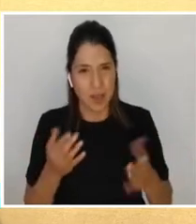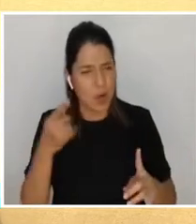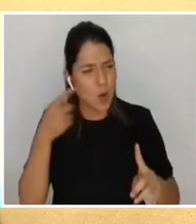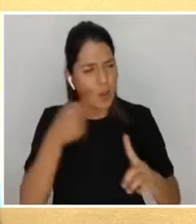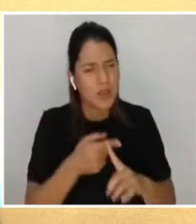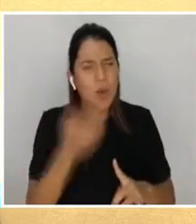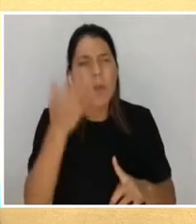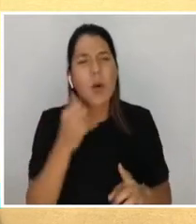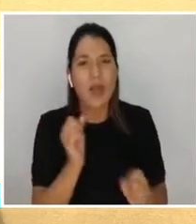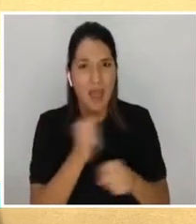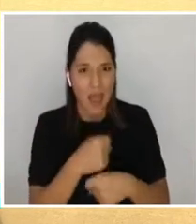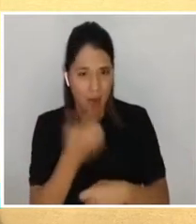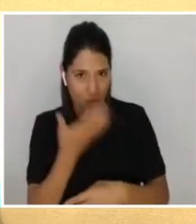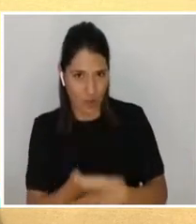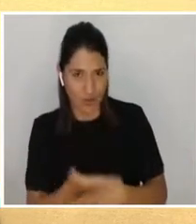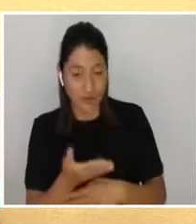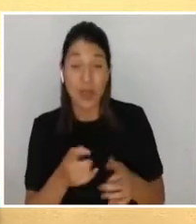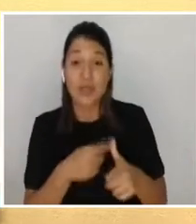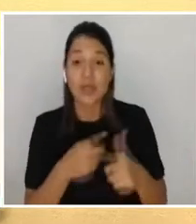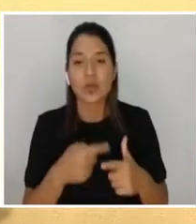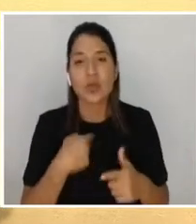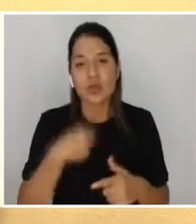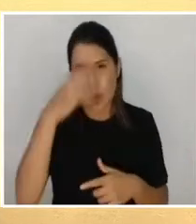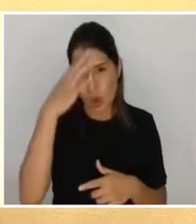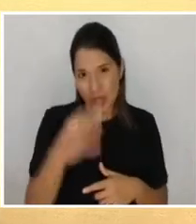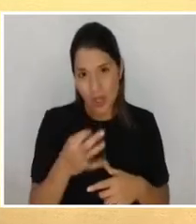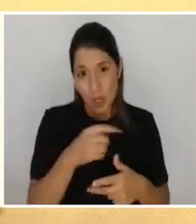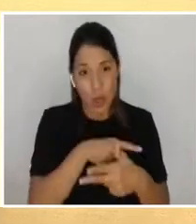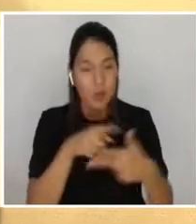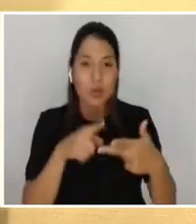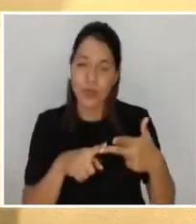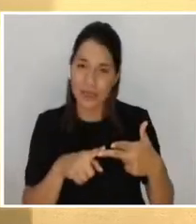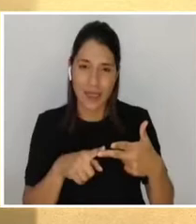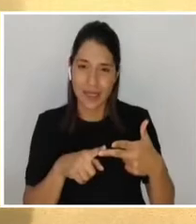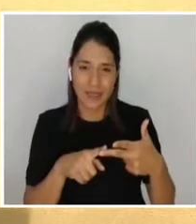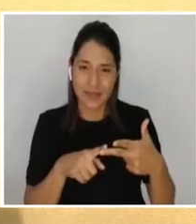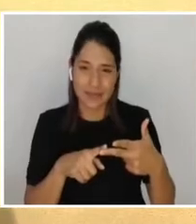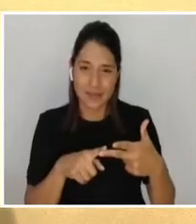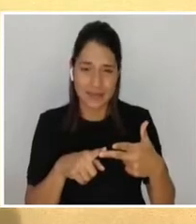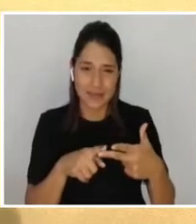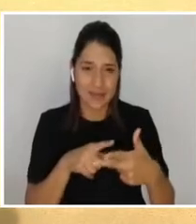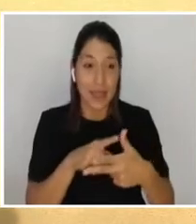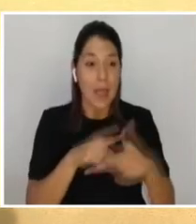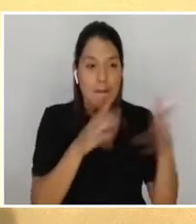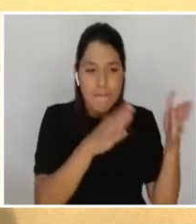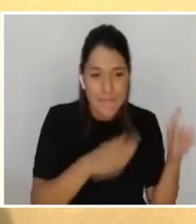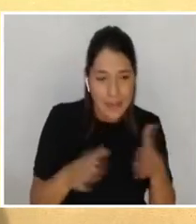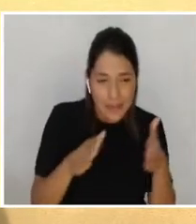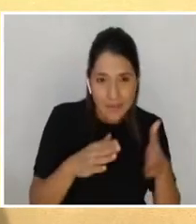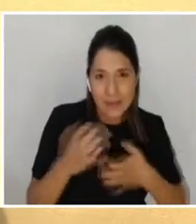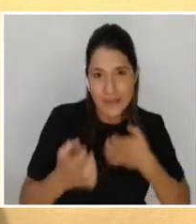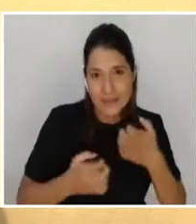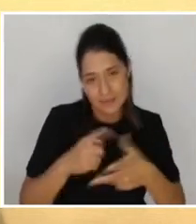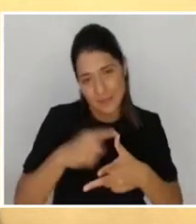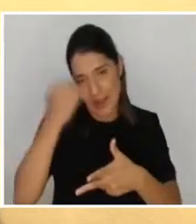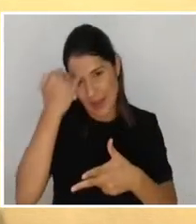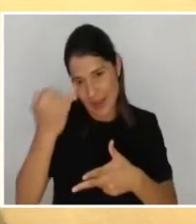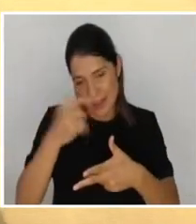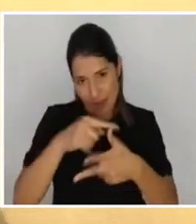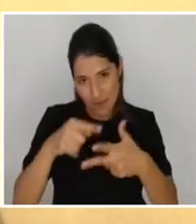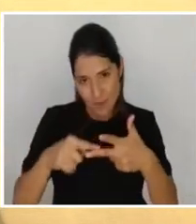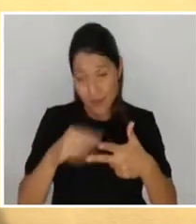que son tres pilares, ¿verdad? Planificación, motivación, bueno, y la idea, ¿verdad? Y